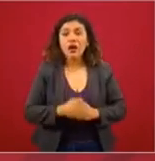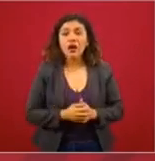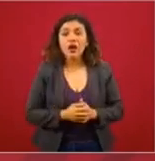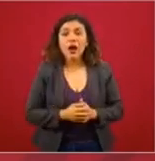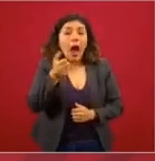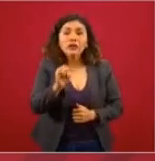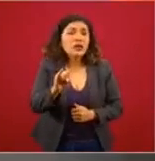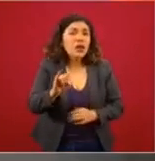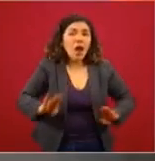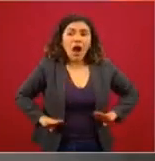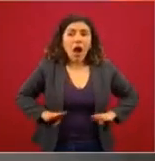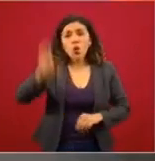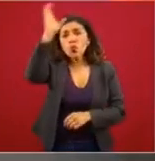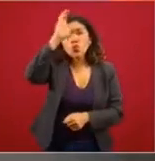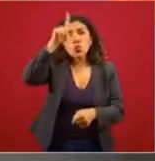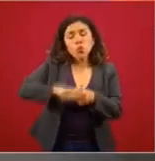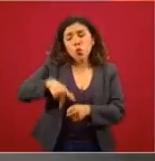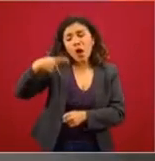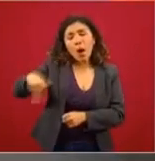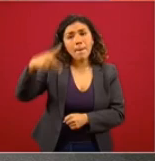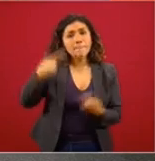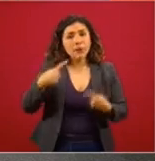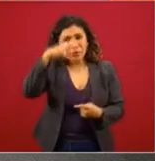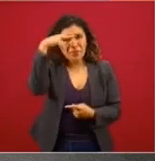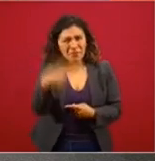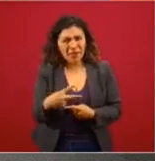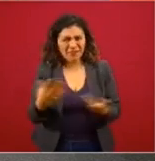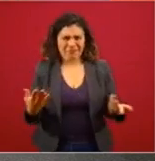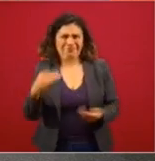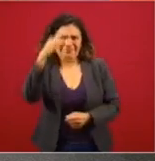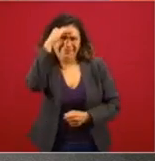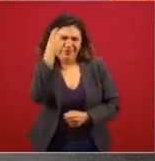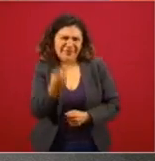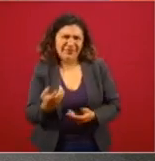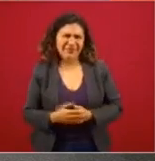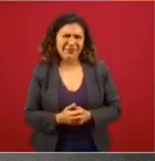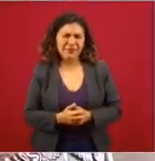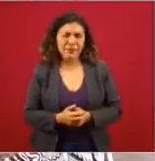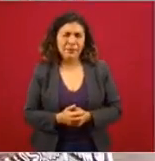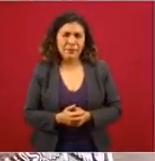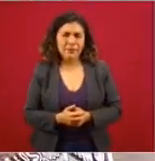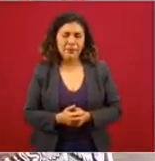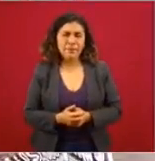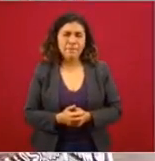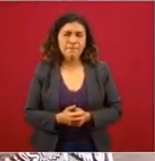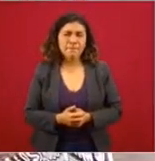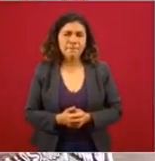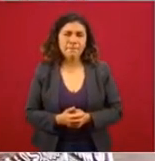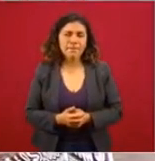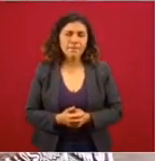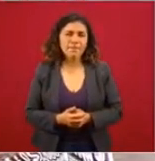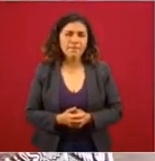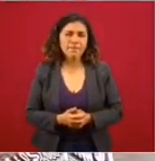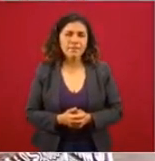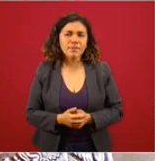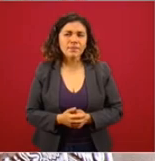de la cultura del pueblo de México. Imagínense. Pero ese pensamiento